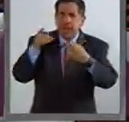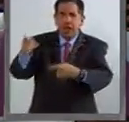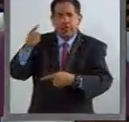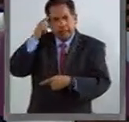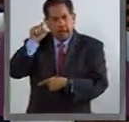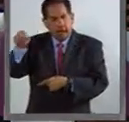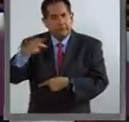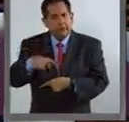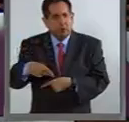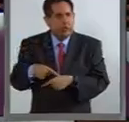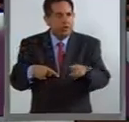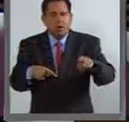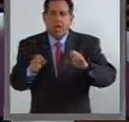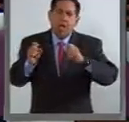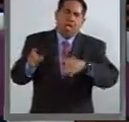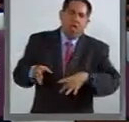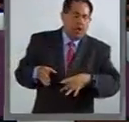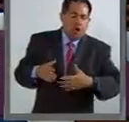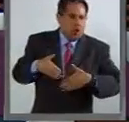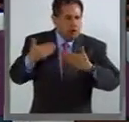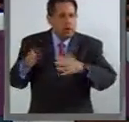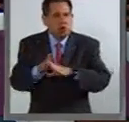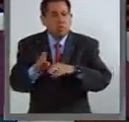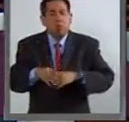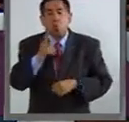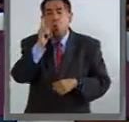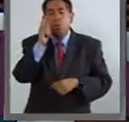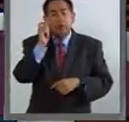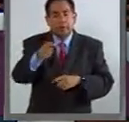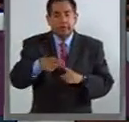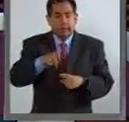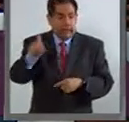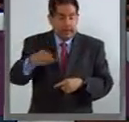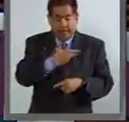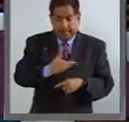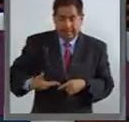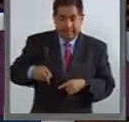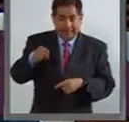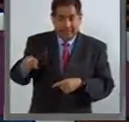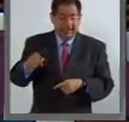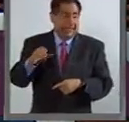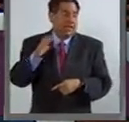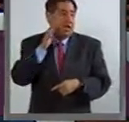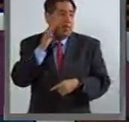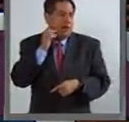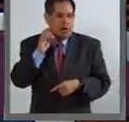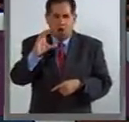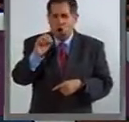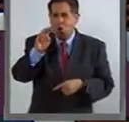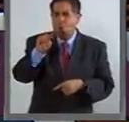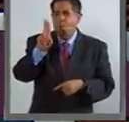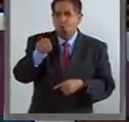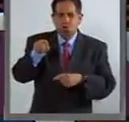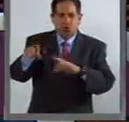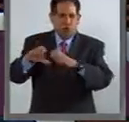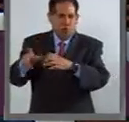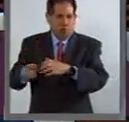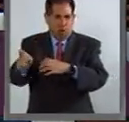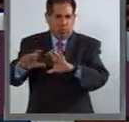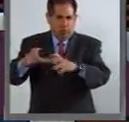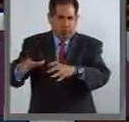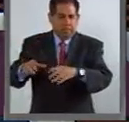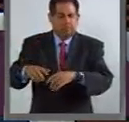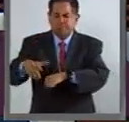los ciudadanos. Una de ellas fue el presidente de la Cámara de los Comunes